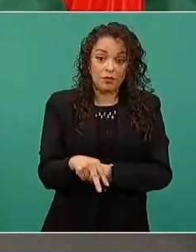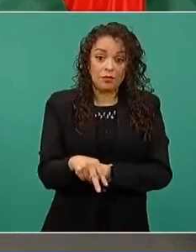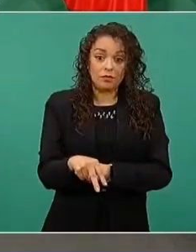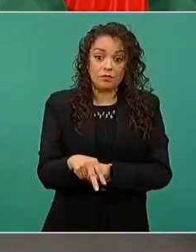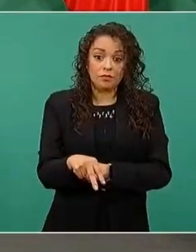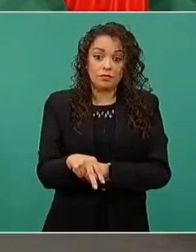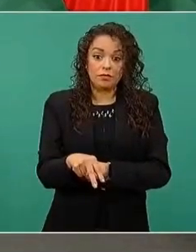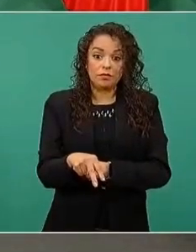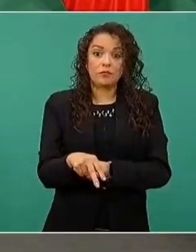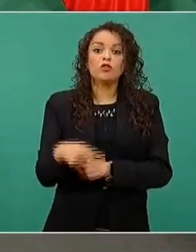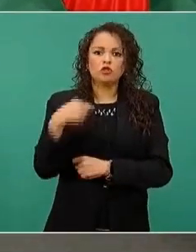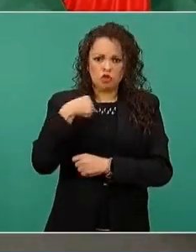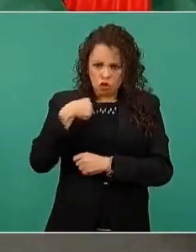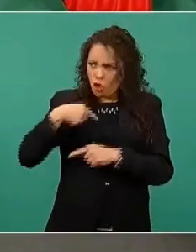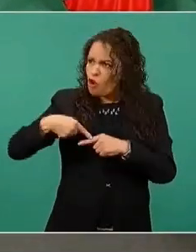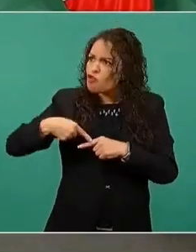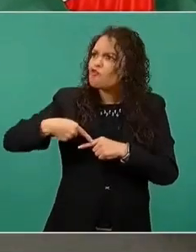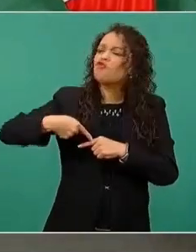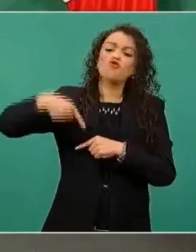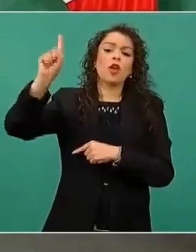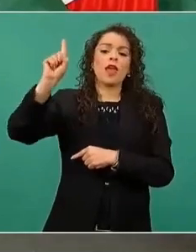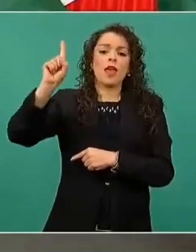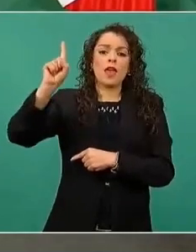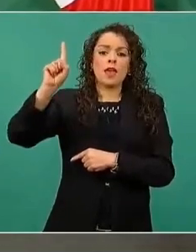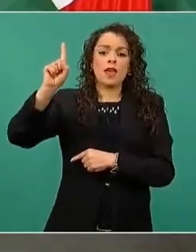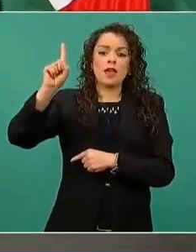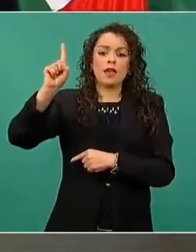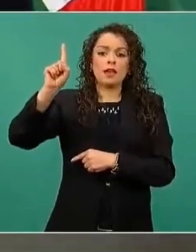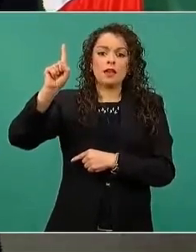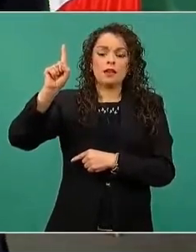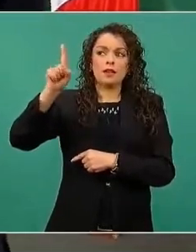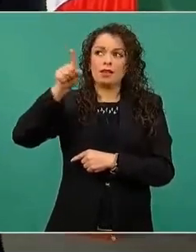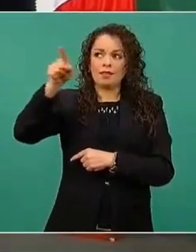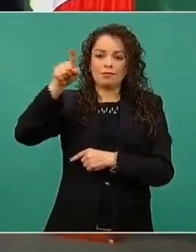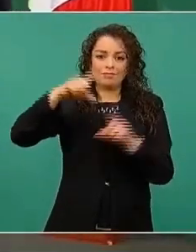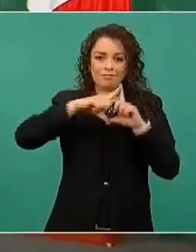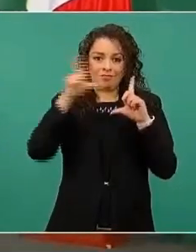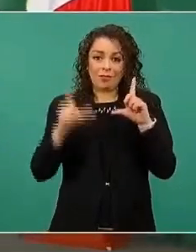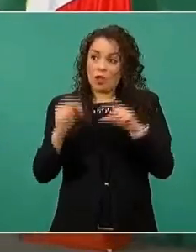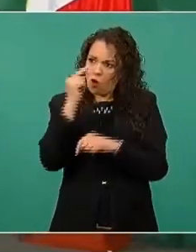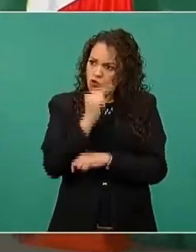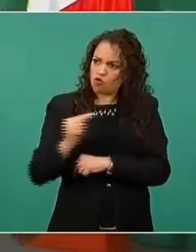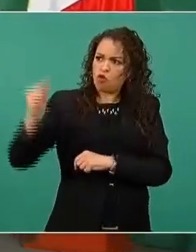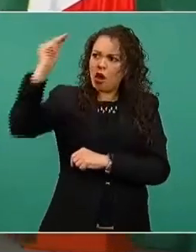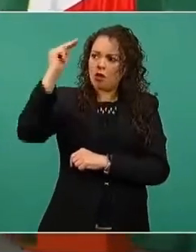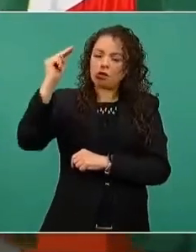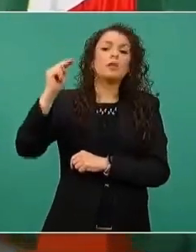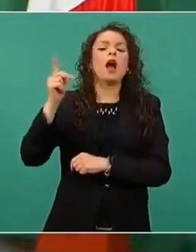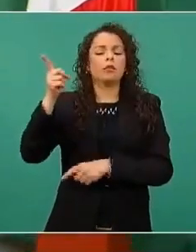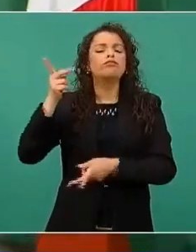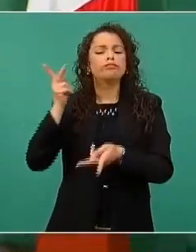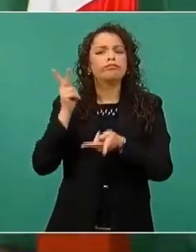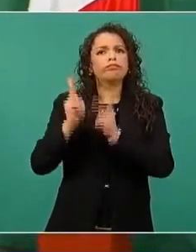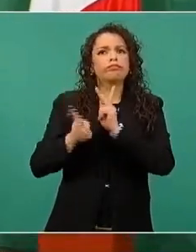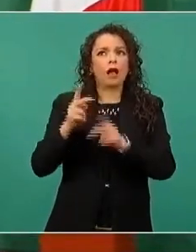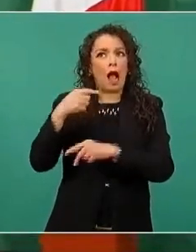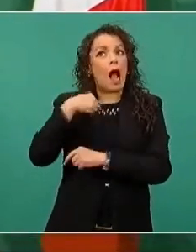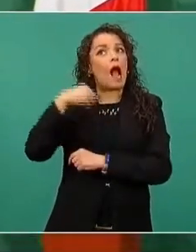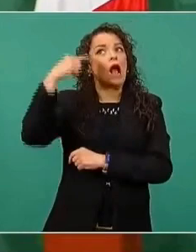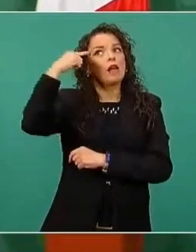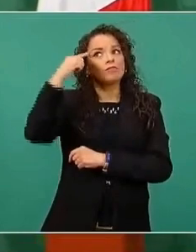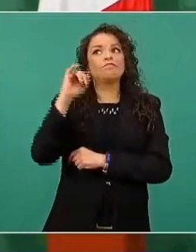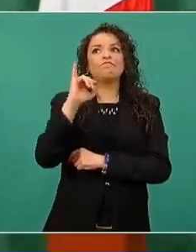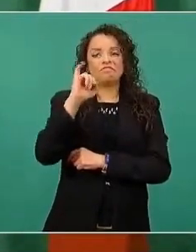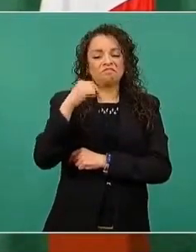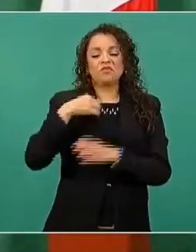Yo fui al norte en campaña y dije que en eso coincidía con